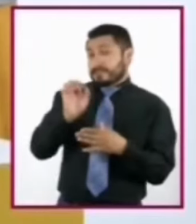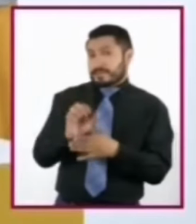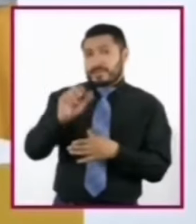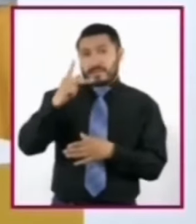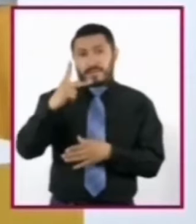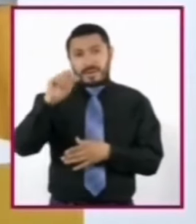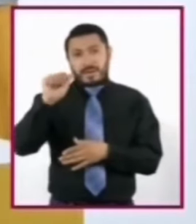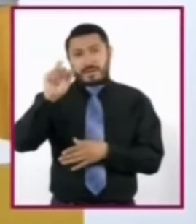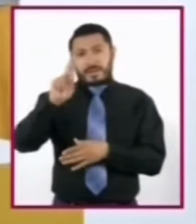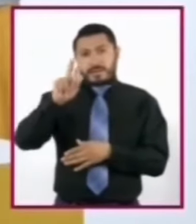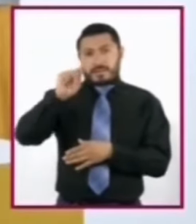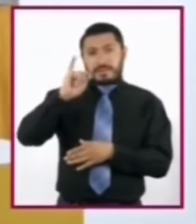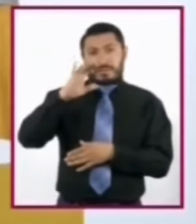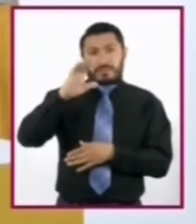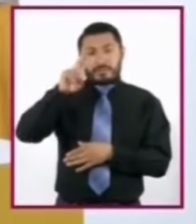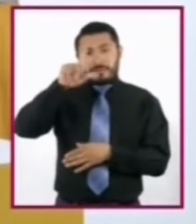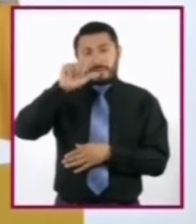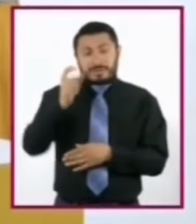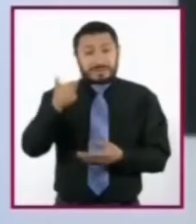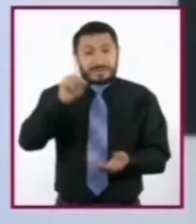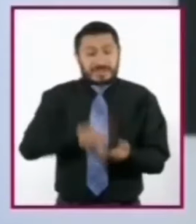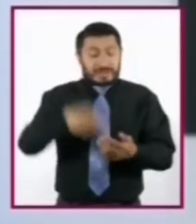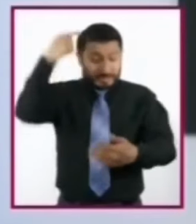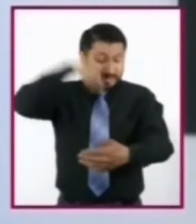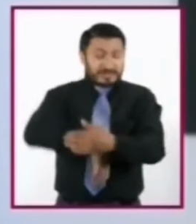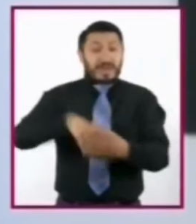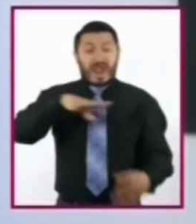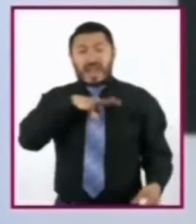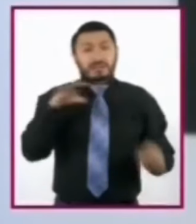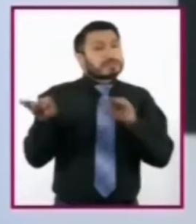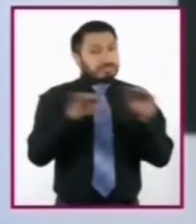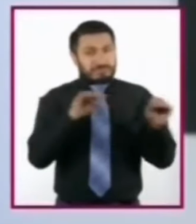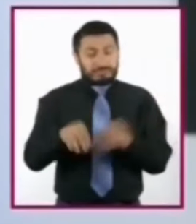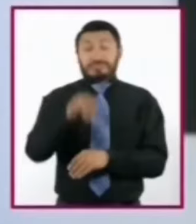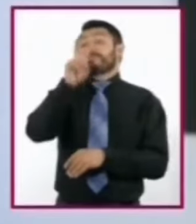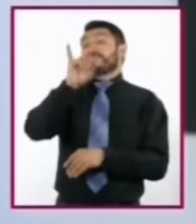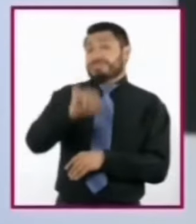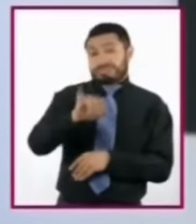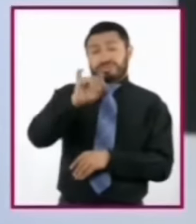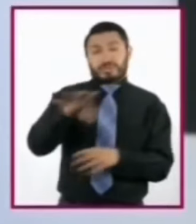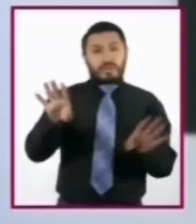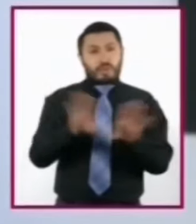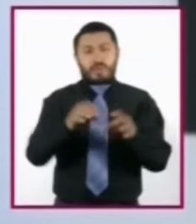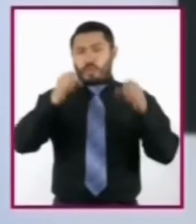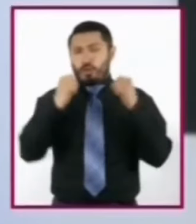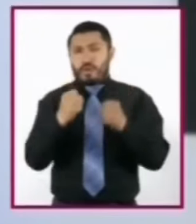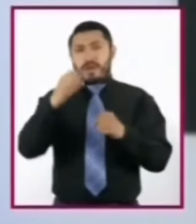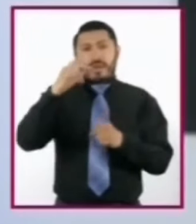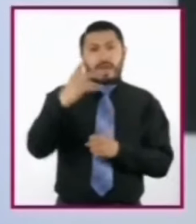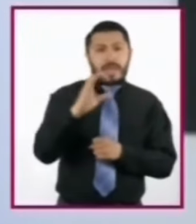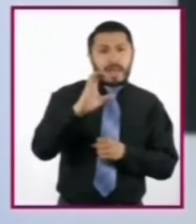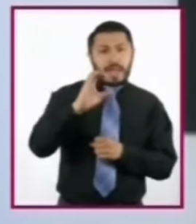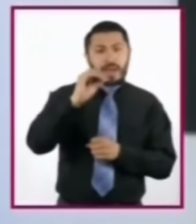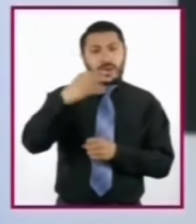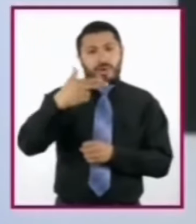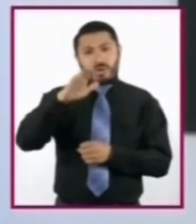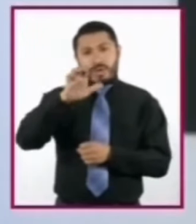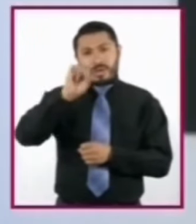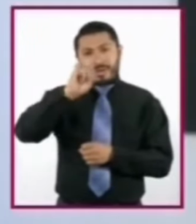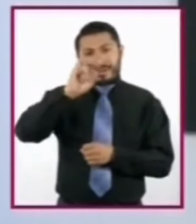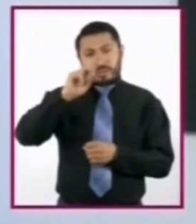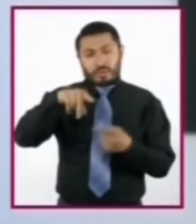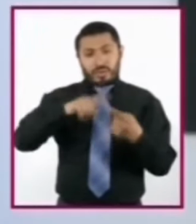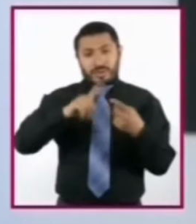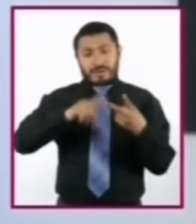que nos conforman se están moviendo? Así es. Como las fuerzas de cohesión y repulsión no están